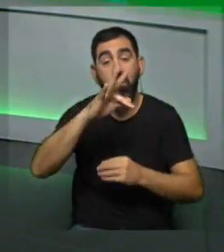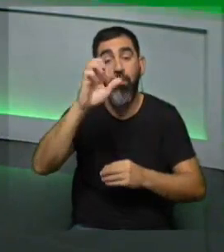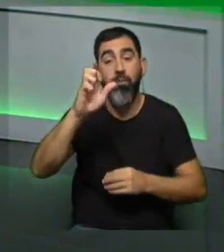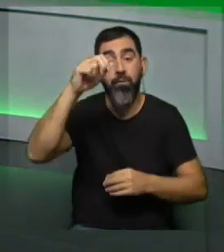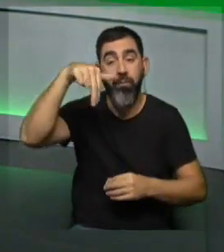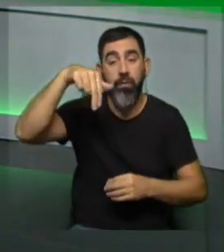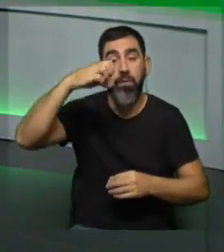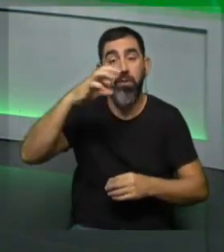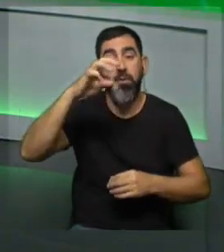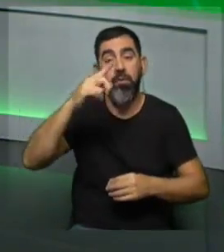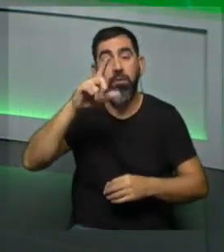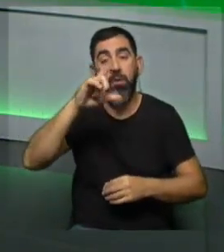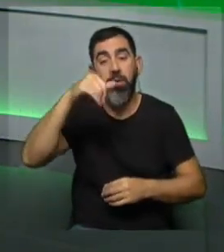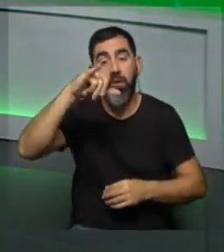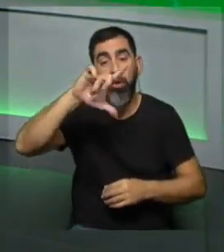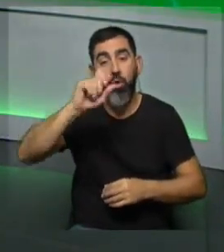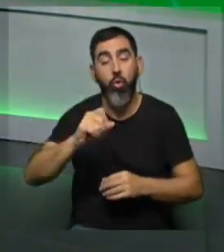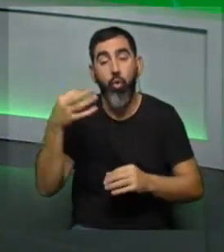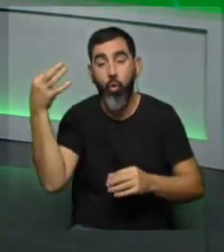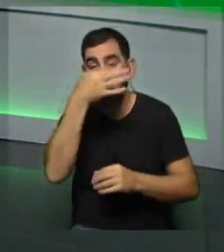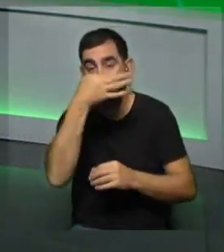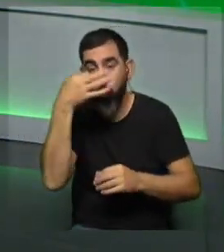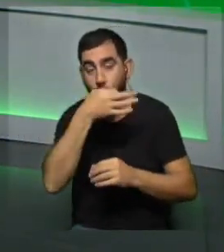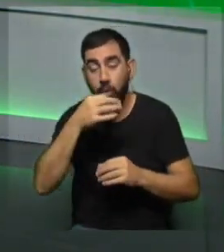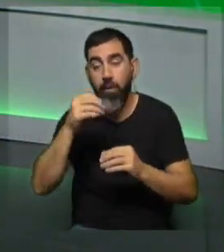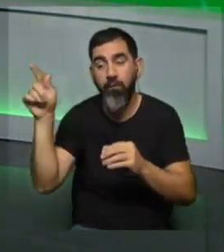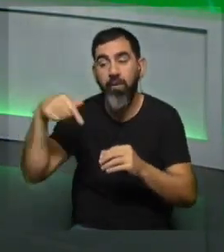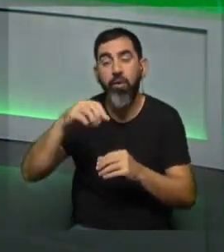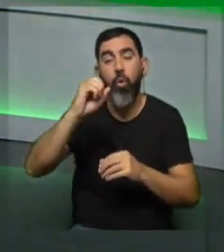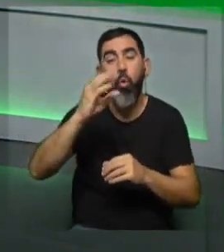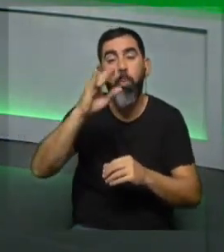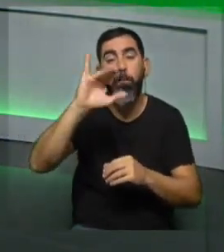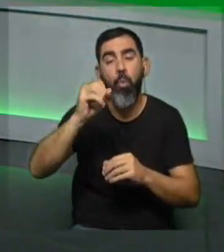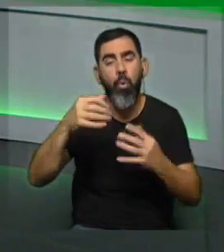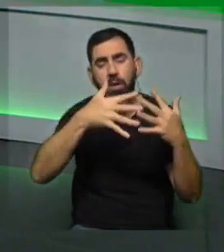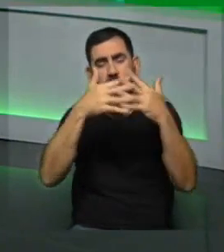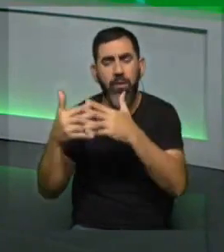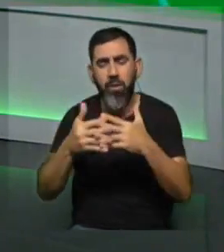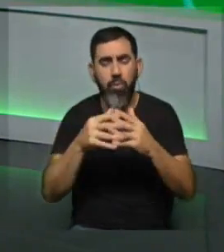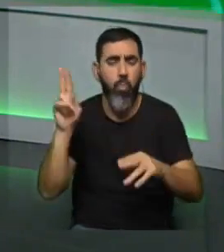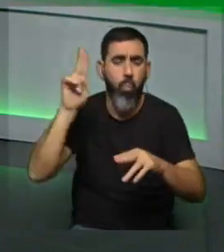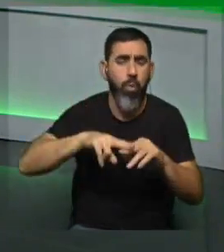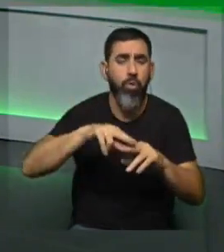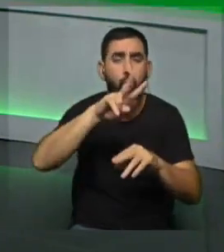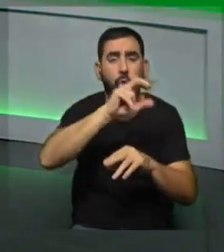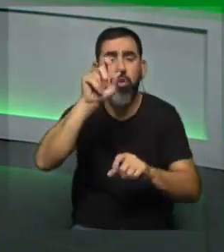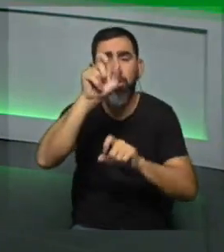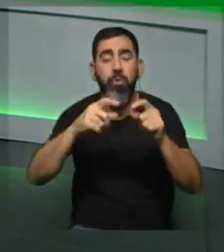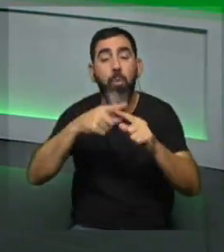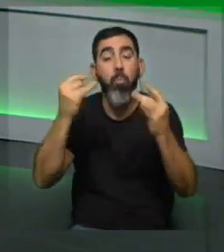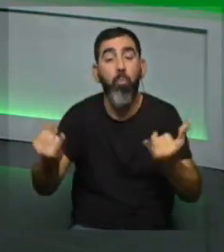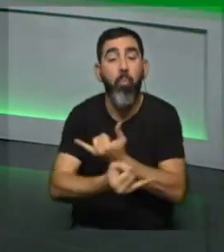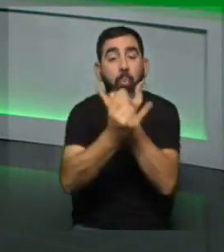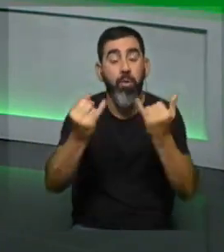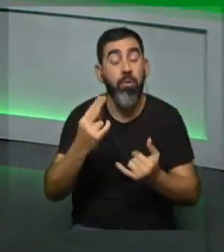fentanilo fentanilo drogas sintética derivada del opio y que en Estados Unidos está matando a 200 personas por día y empieza a